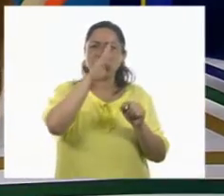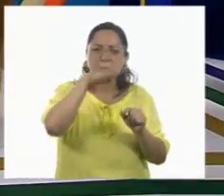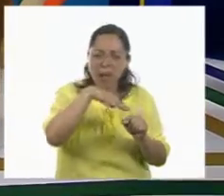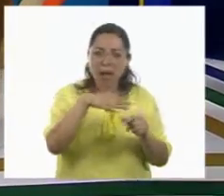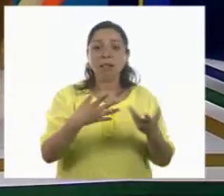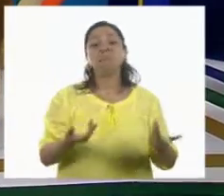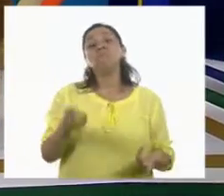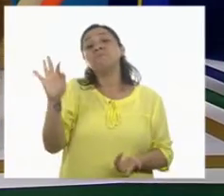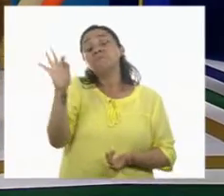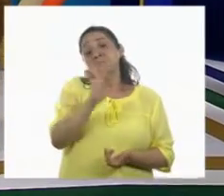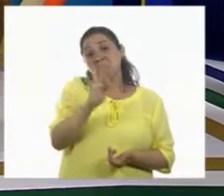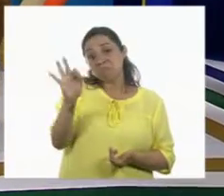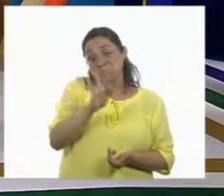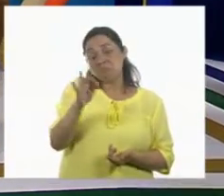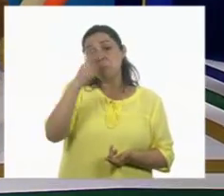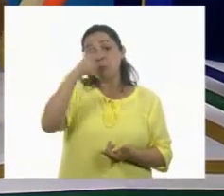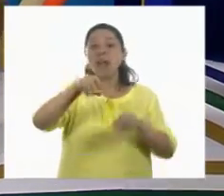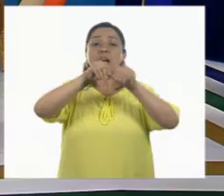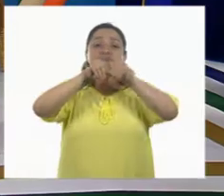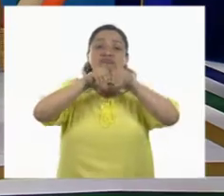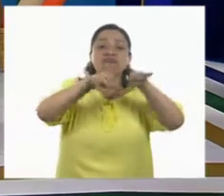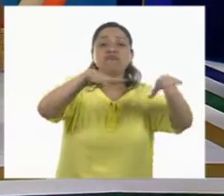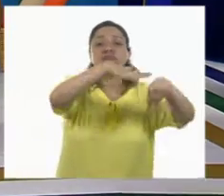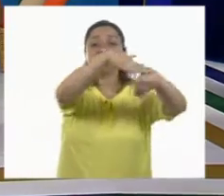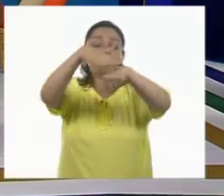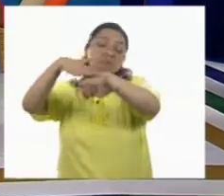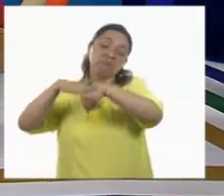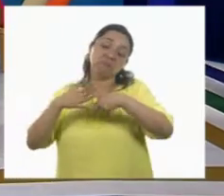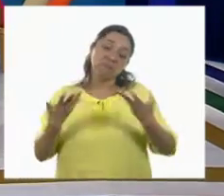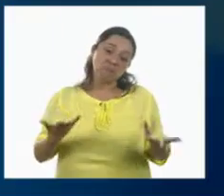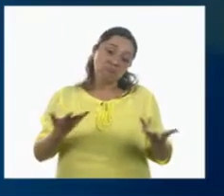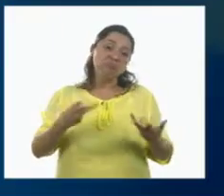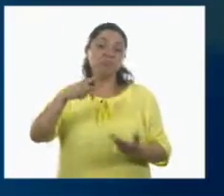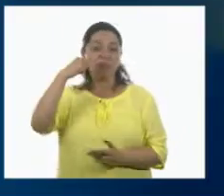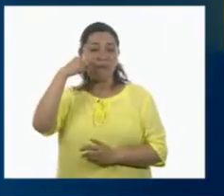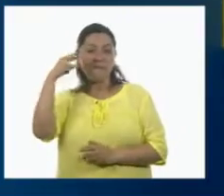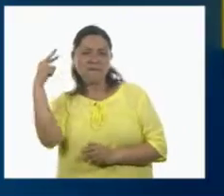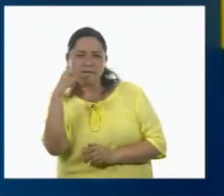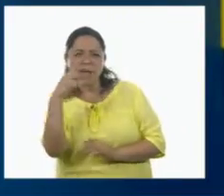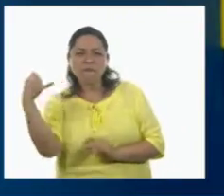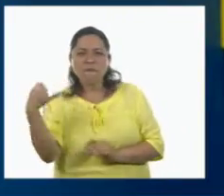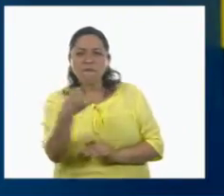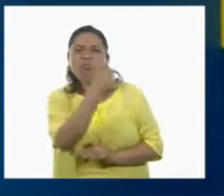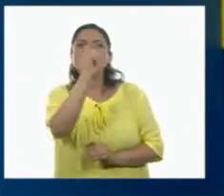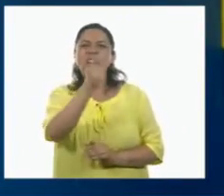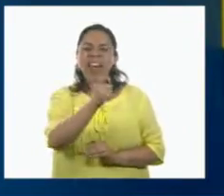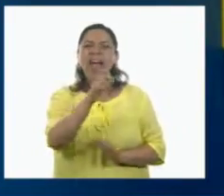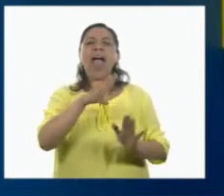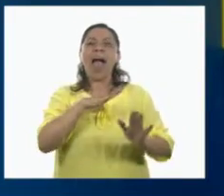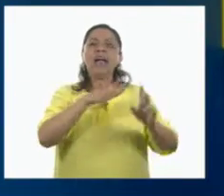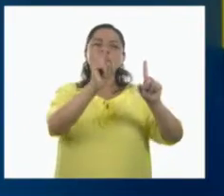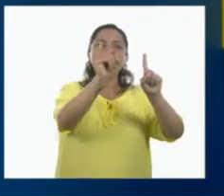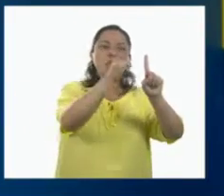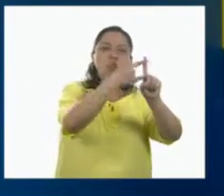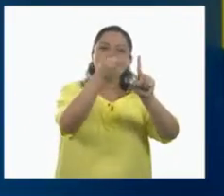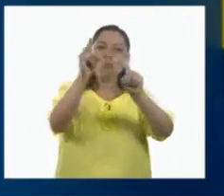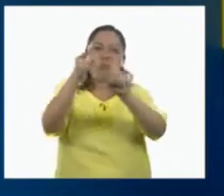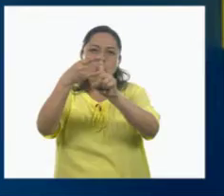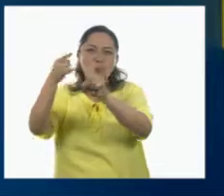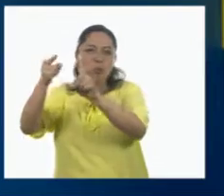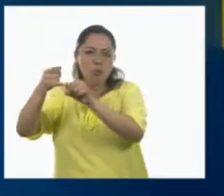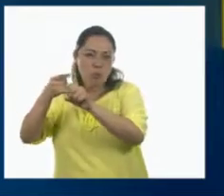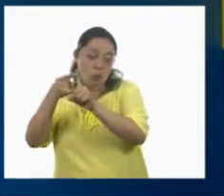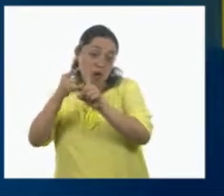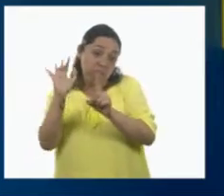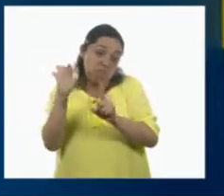darle publicidad a estos lugares, pero también al fondo tenemos unas puertas. Quizás son las puertas de un